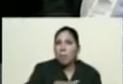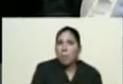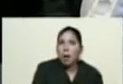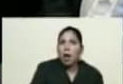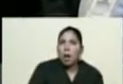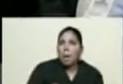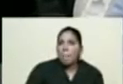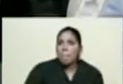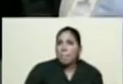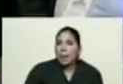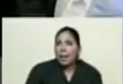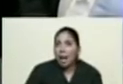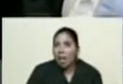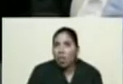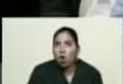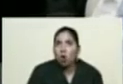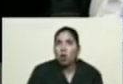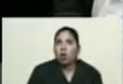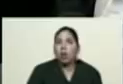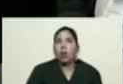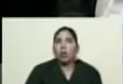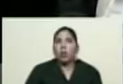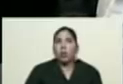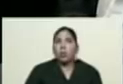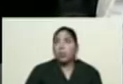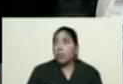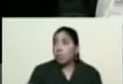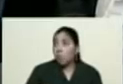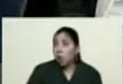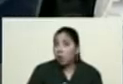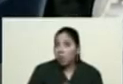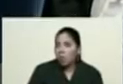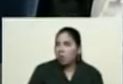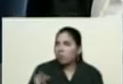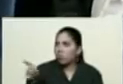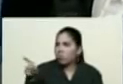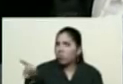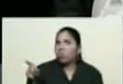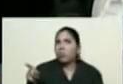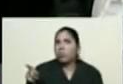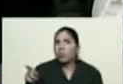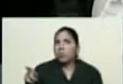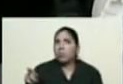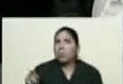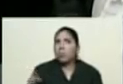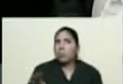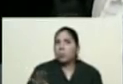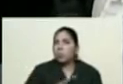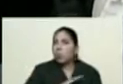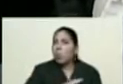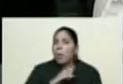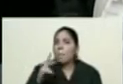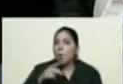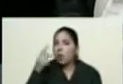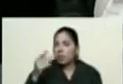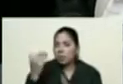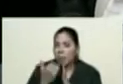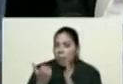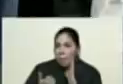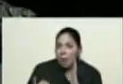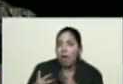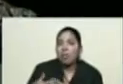se está muriendo la gente, es decir, esas muertes quieren decir que las políticas de Estados Unidos están dando resultados